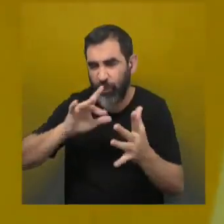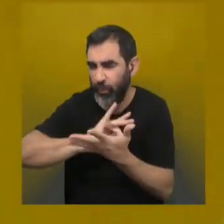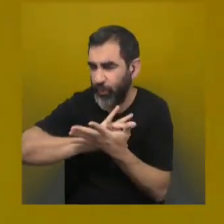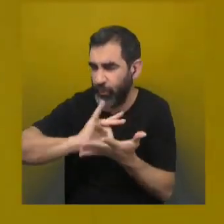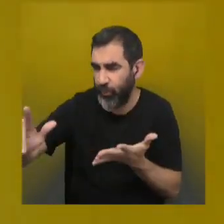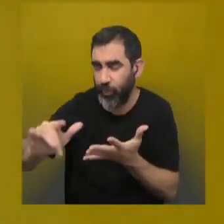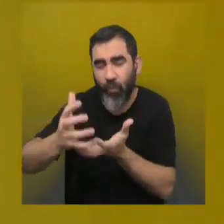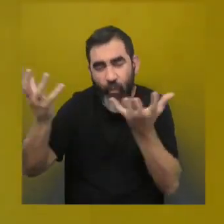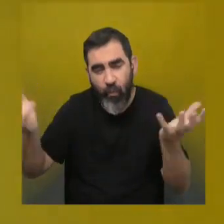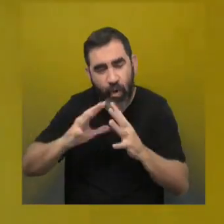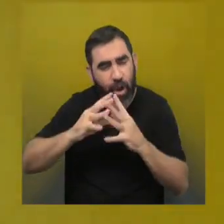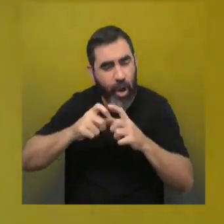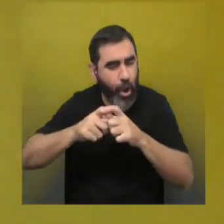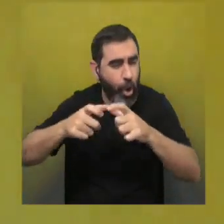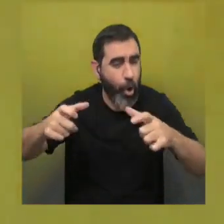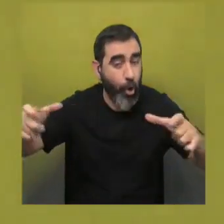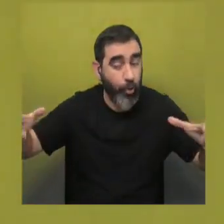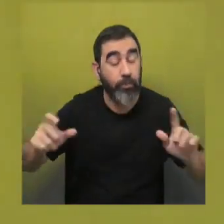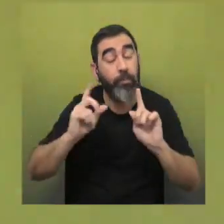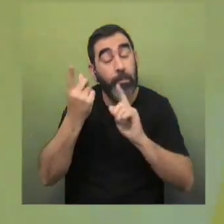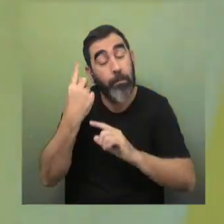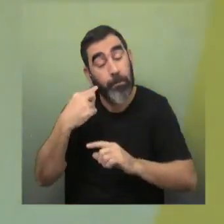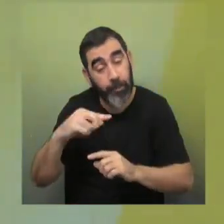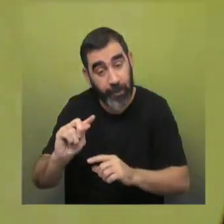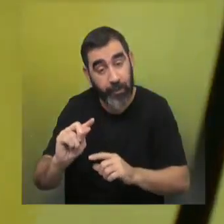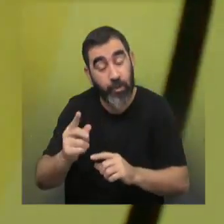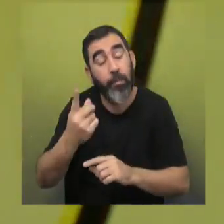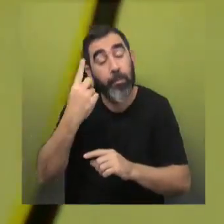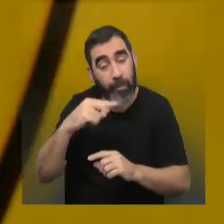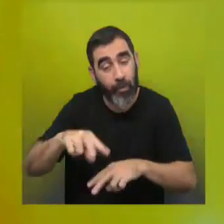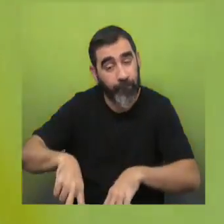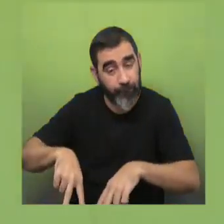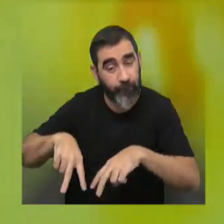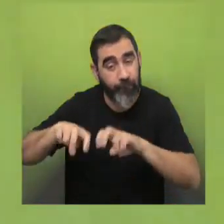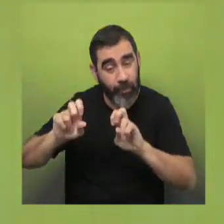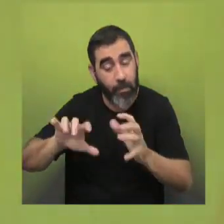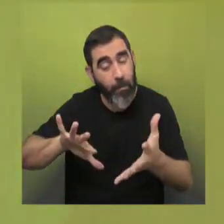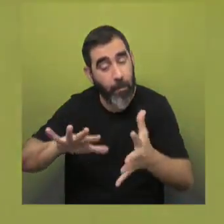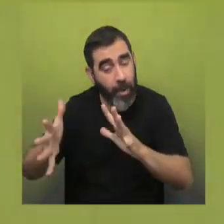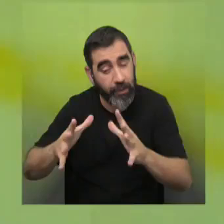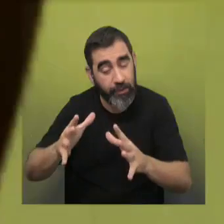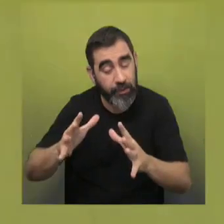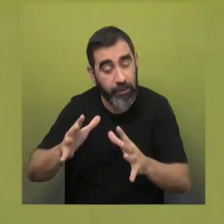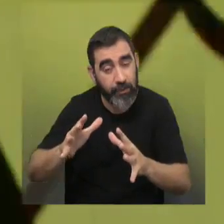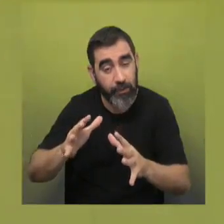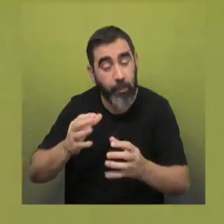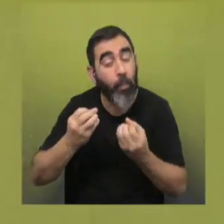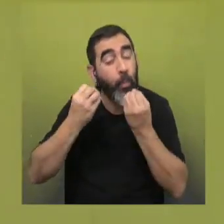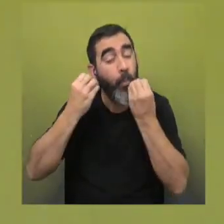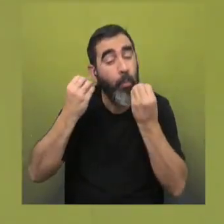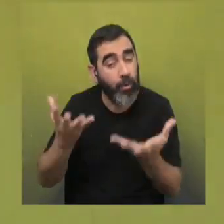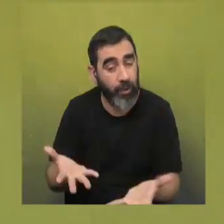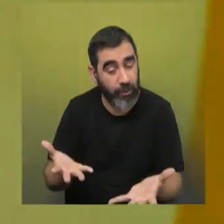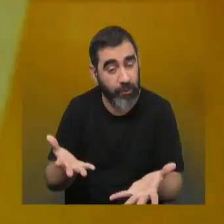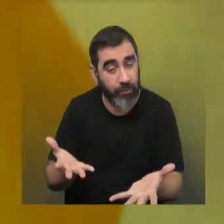los incendios que se descontrolan. Y sin embargo, la investigación parece estar encontrando razones por las